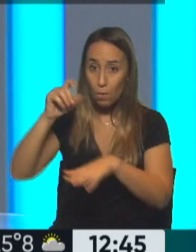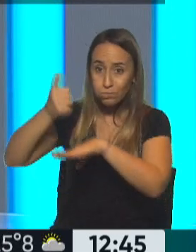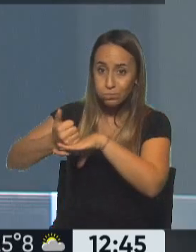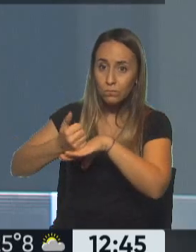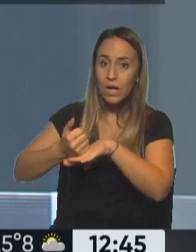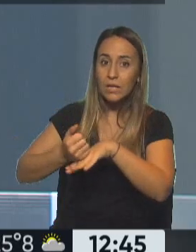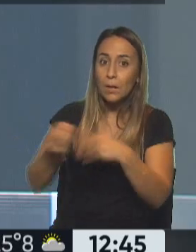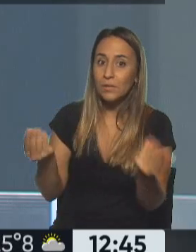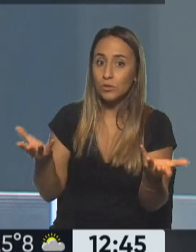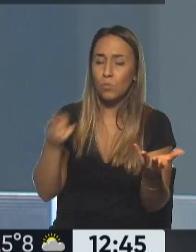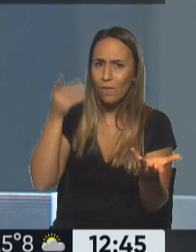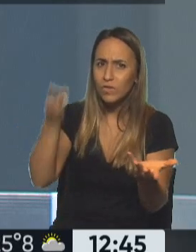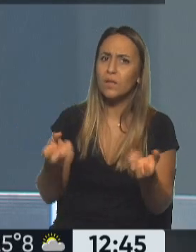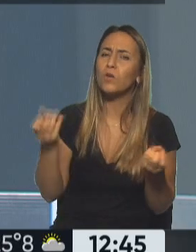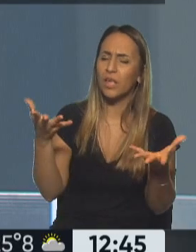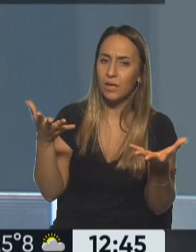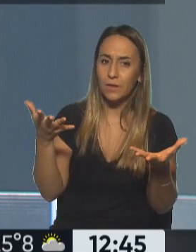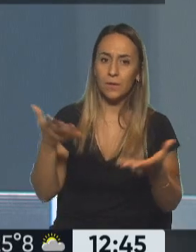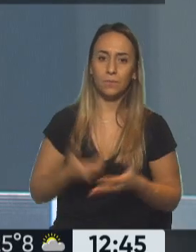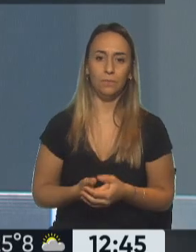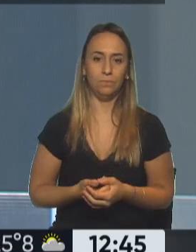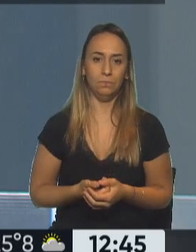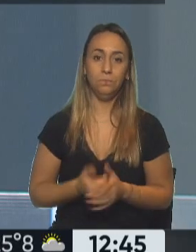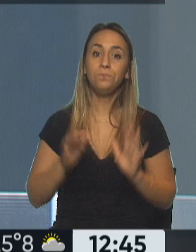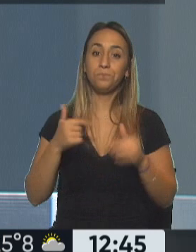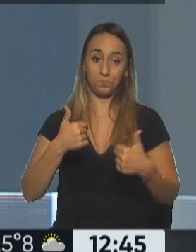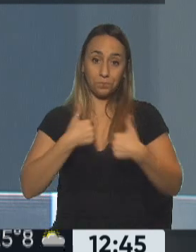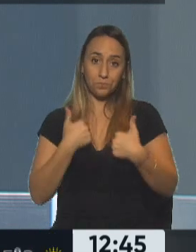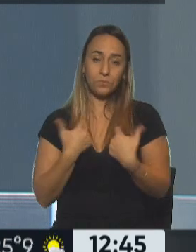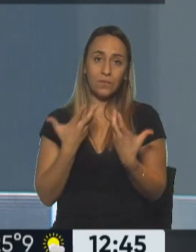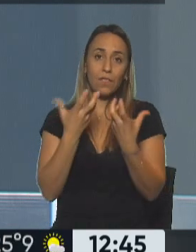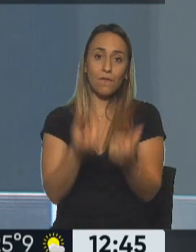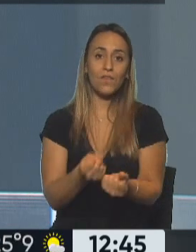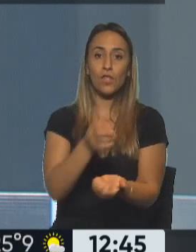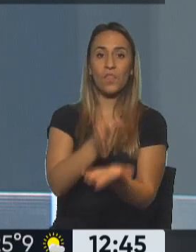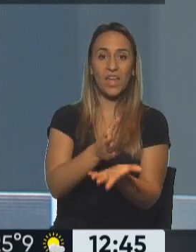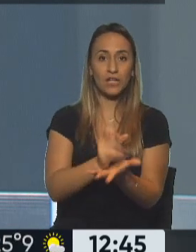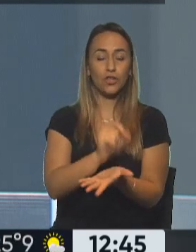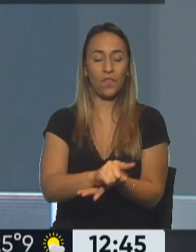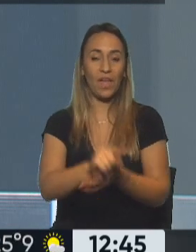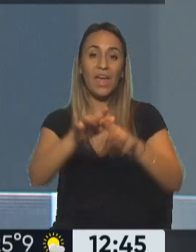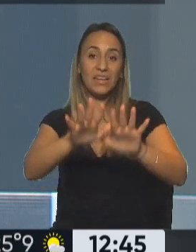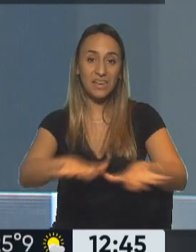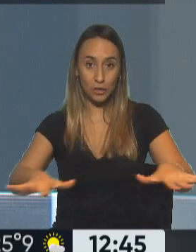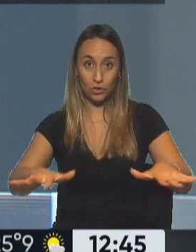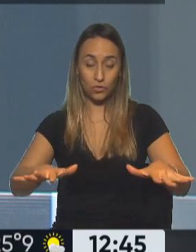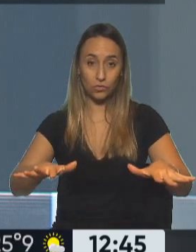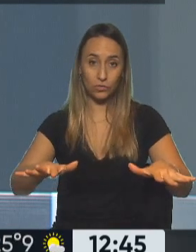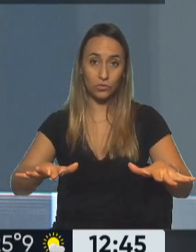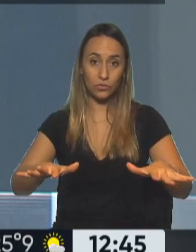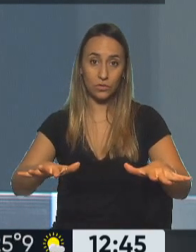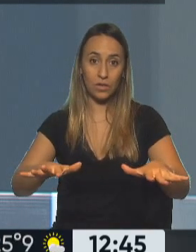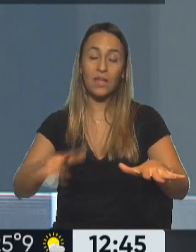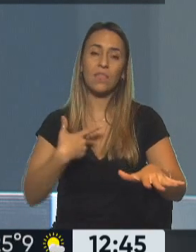fuiste? Bueno, a ver, primero yo soy defensora de los derechos de los niños y las niñas y de